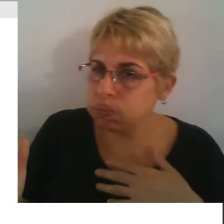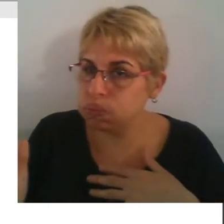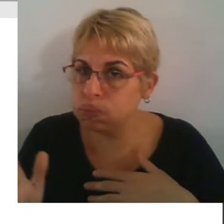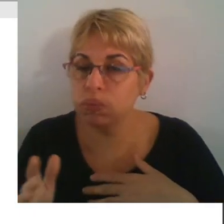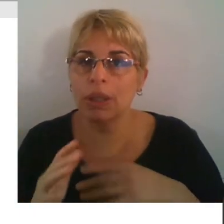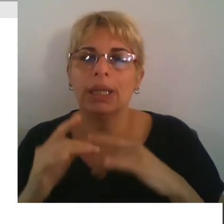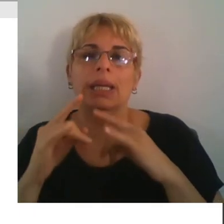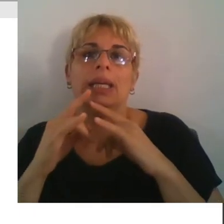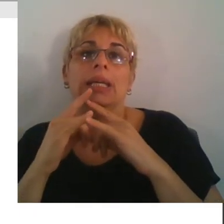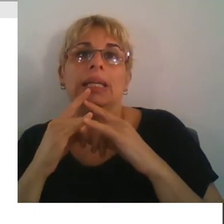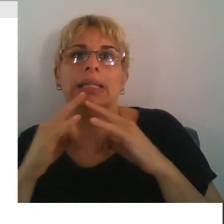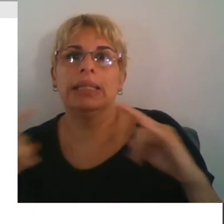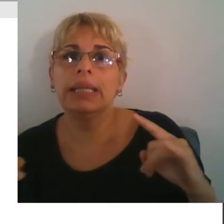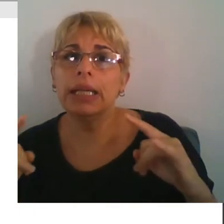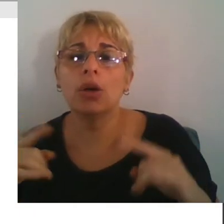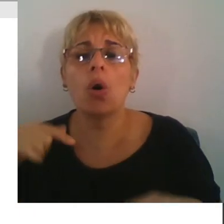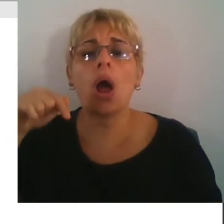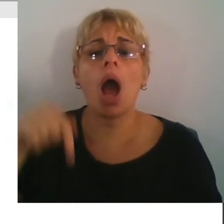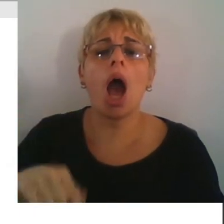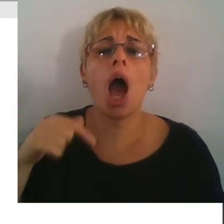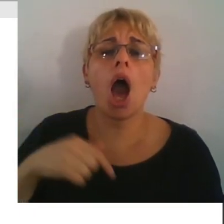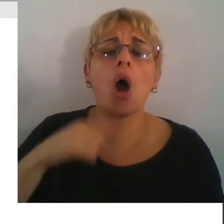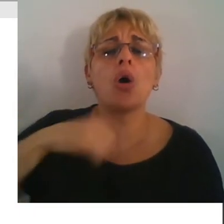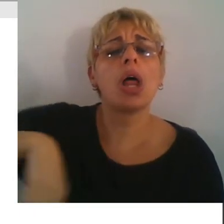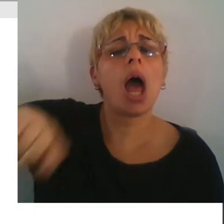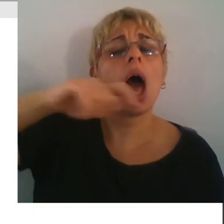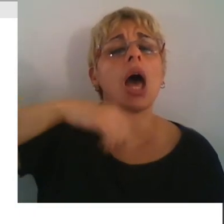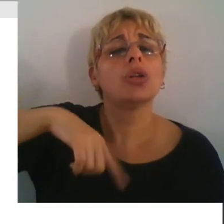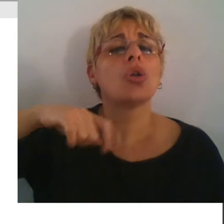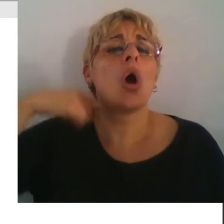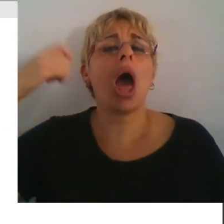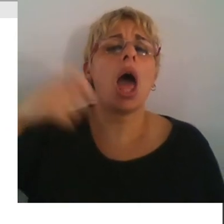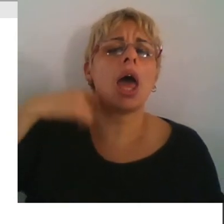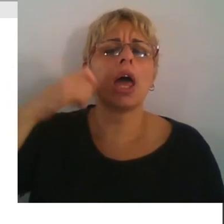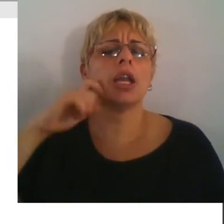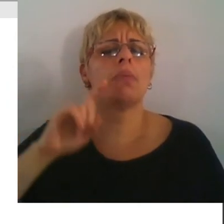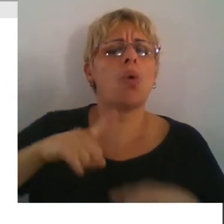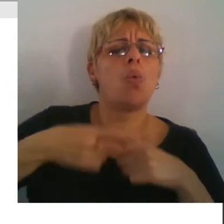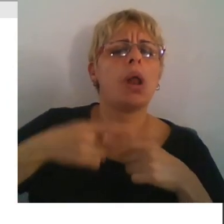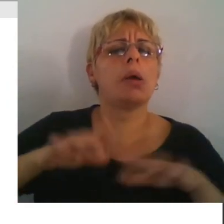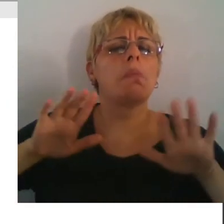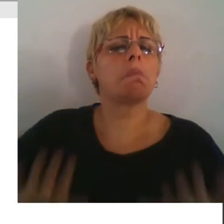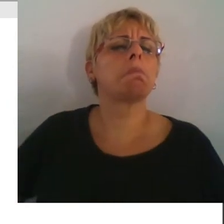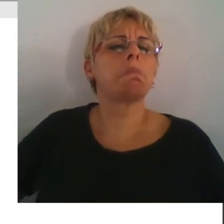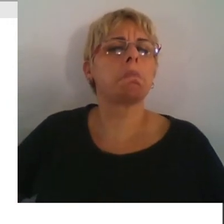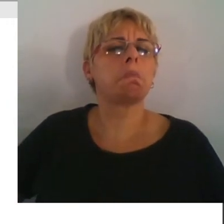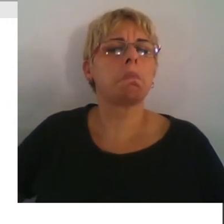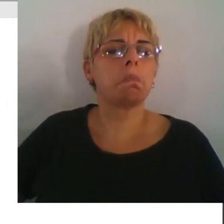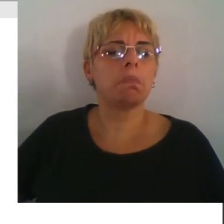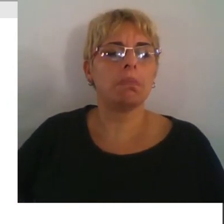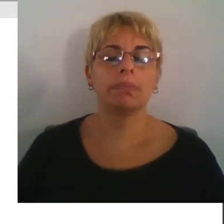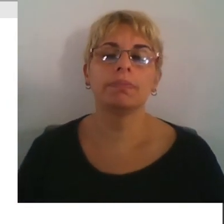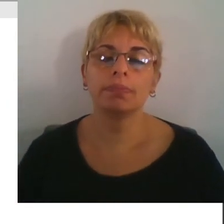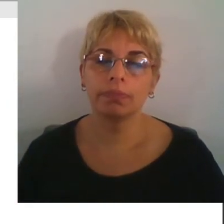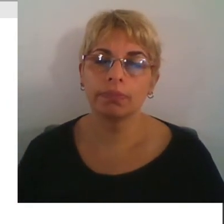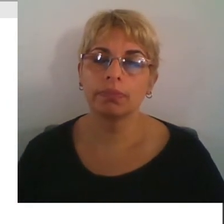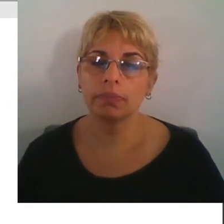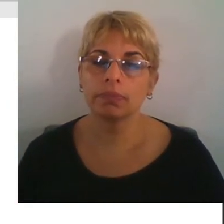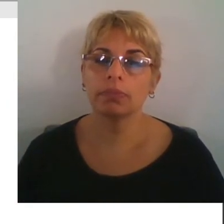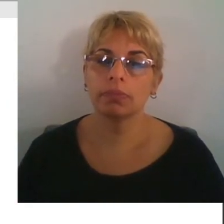orangutanes. El circo está tomado por la huelga general de animales.